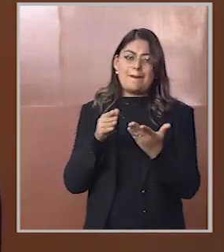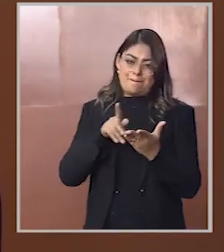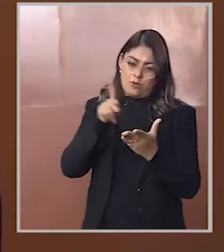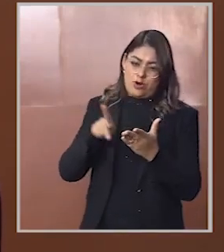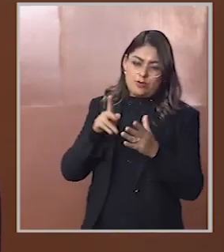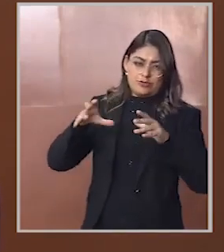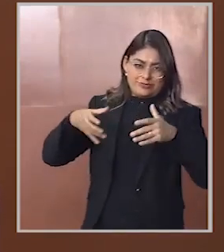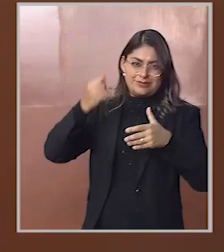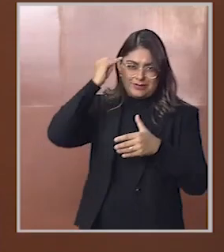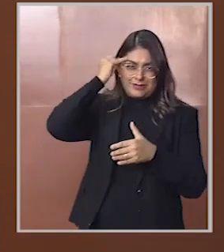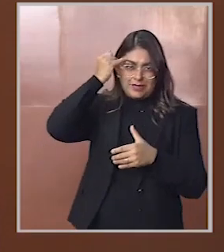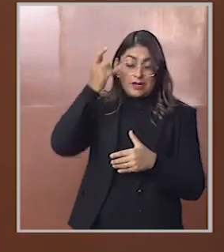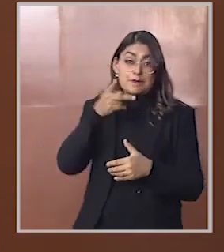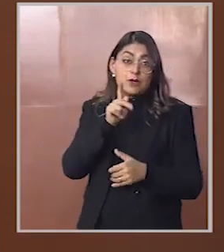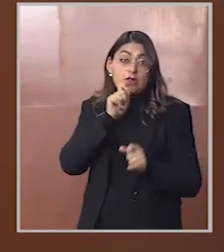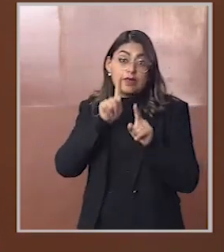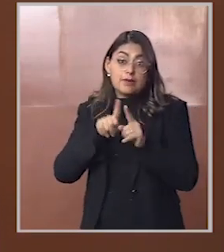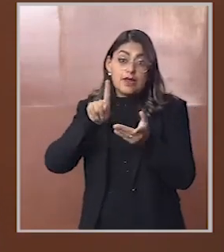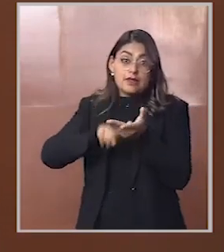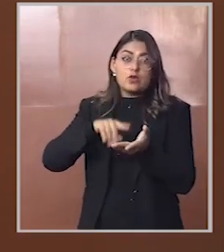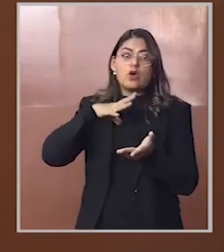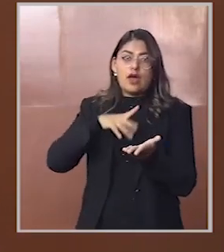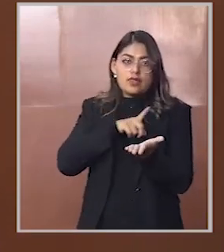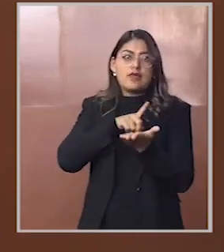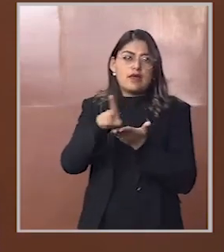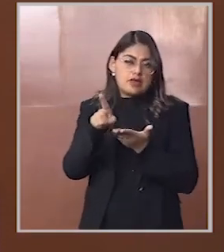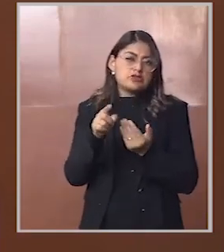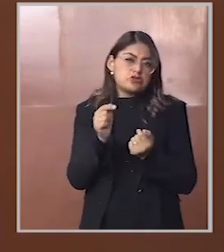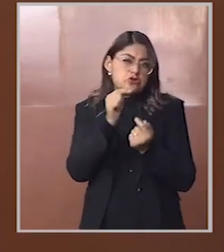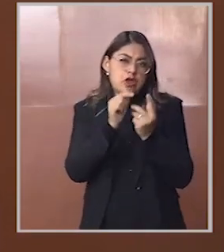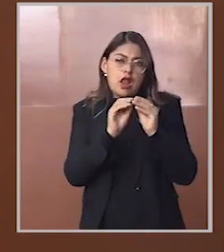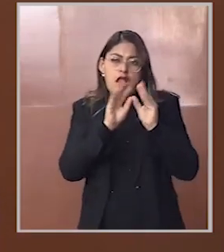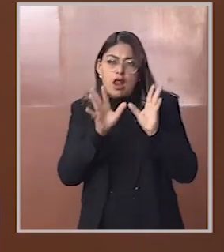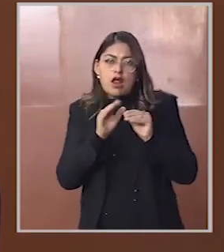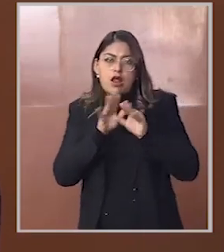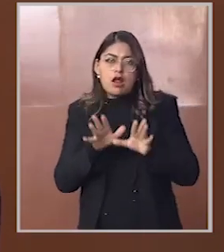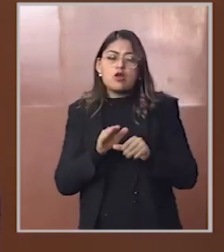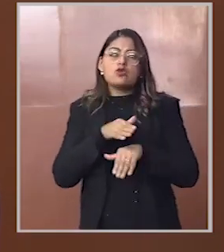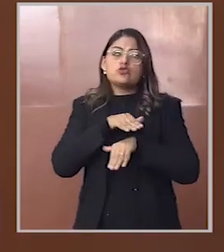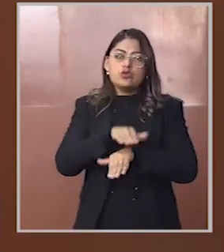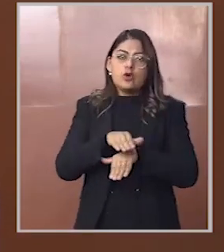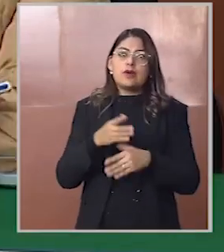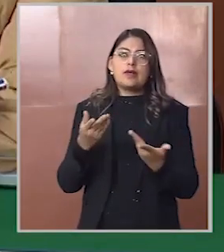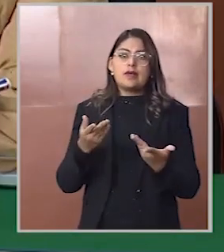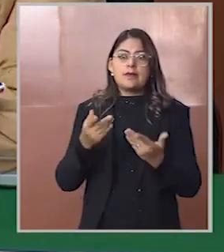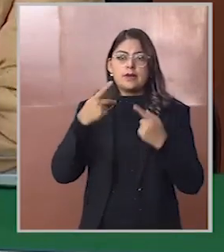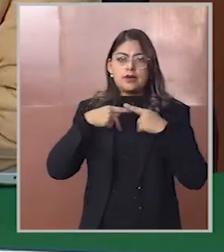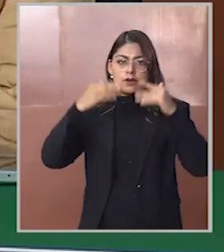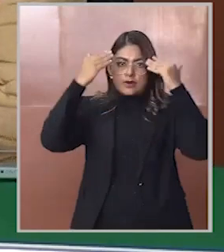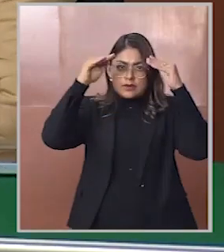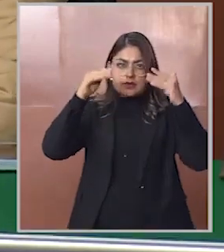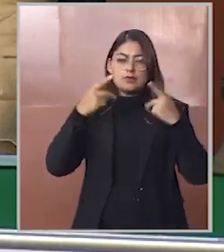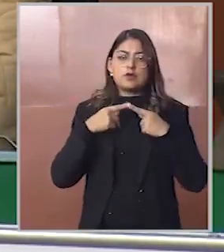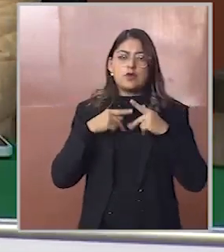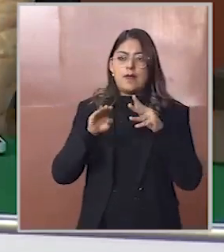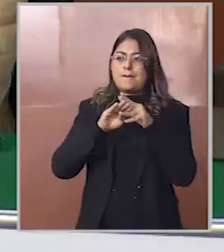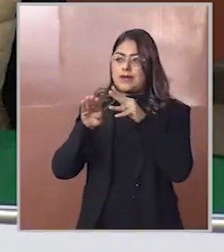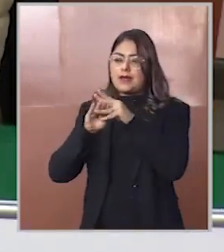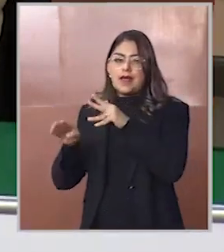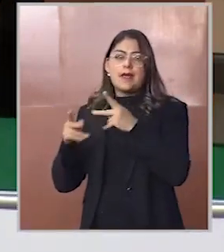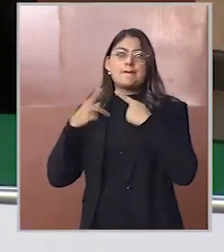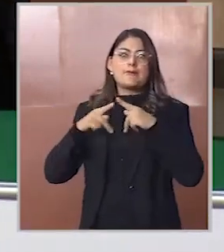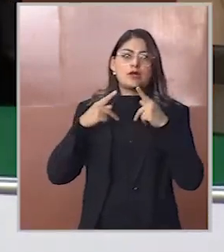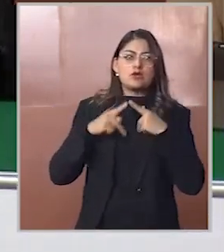pero también se abordan derechos específicos de niñas niños mujeres adultos mayores migrantes personas de la